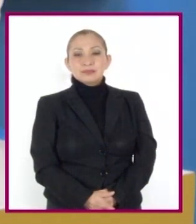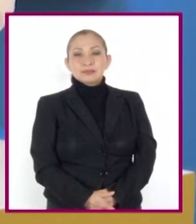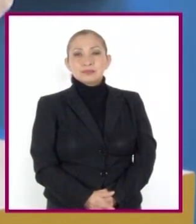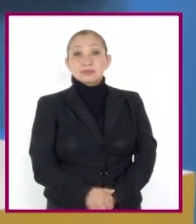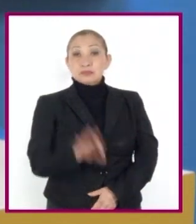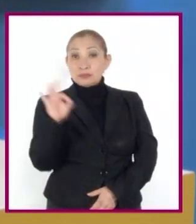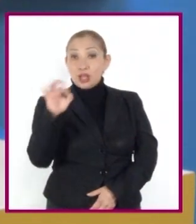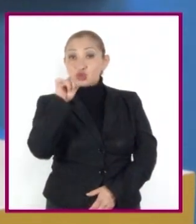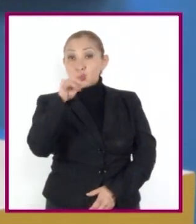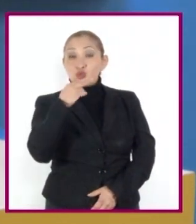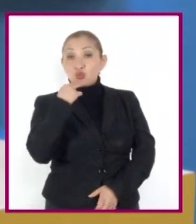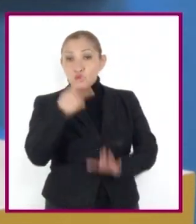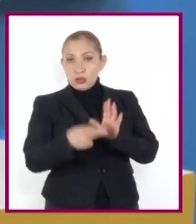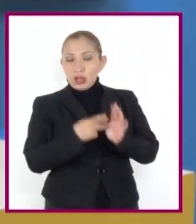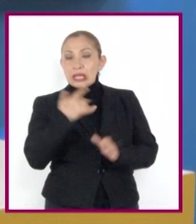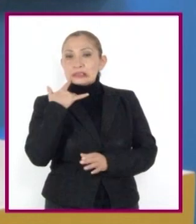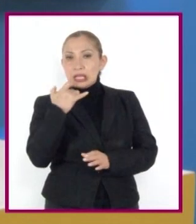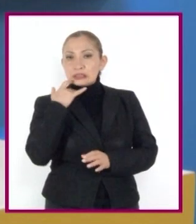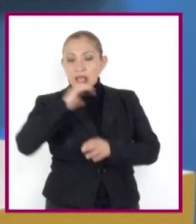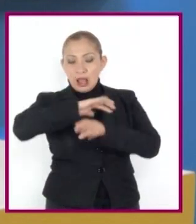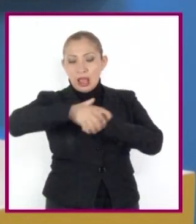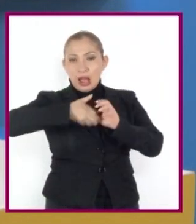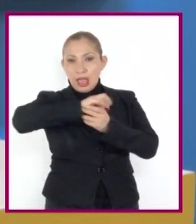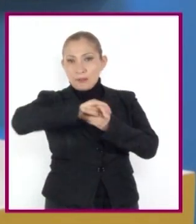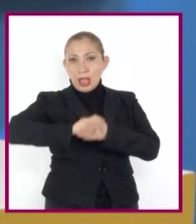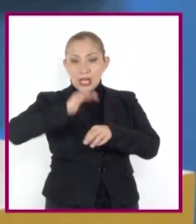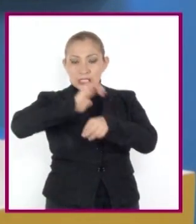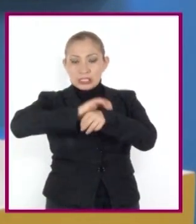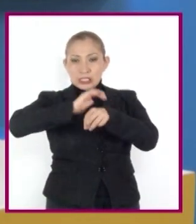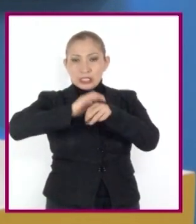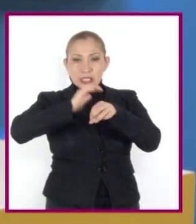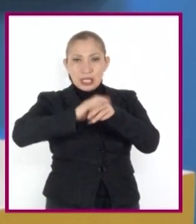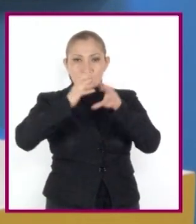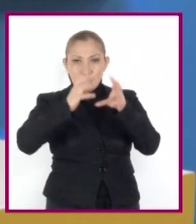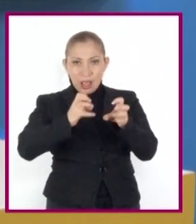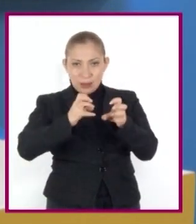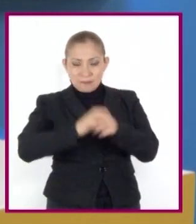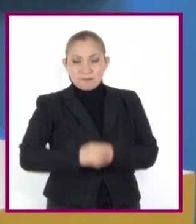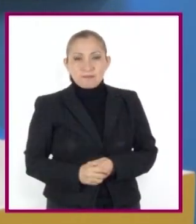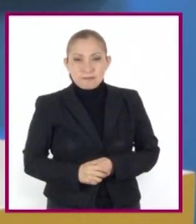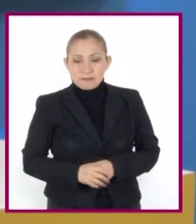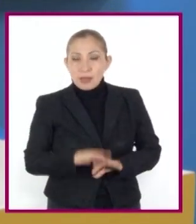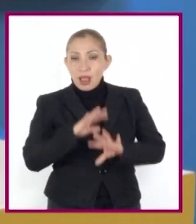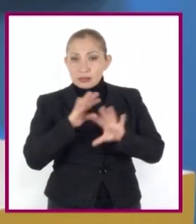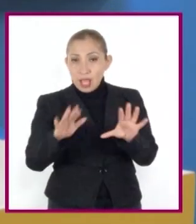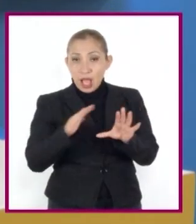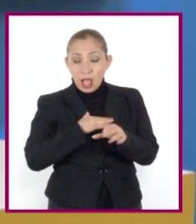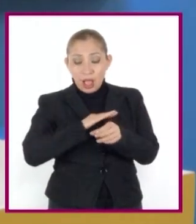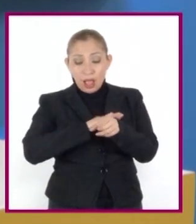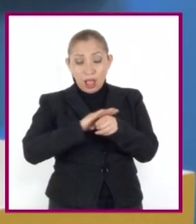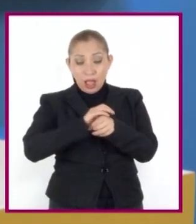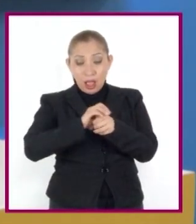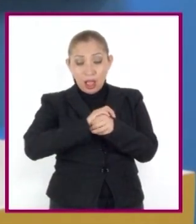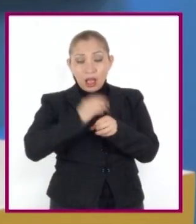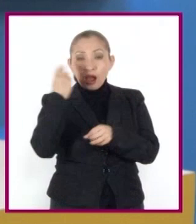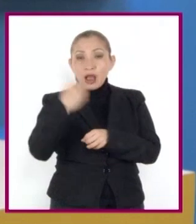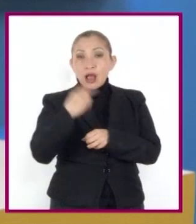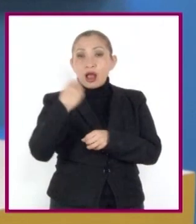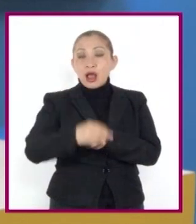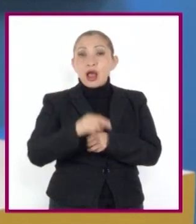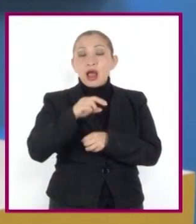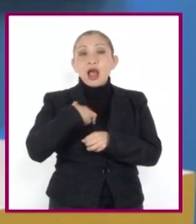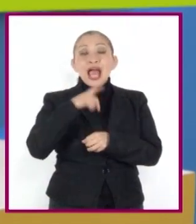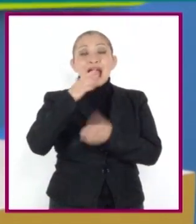Si la van a reutilizar, procuren lavarla y secarla bien. Ahora, una vez que frotemos, le llamamos